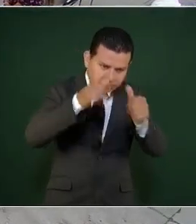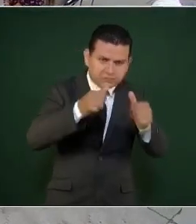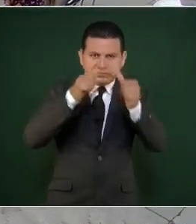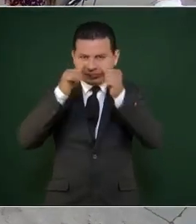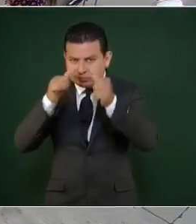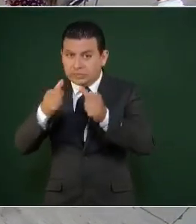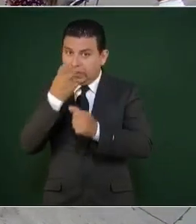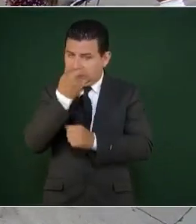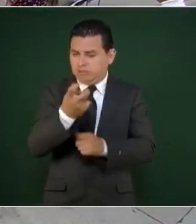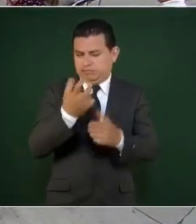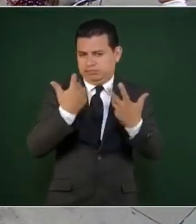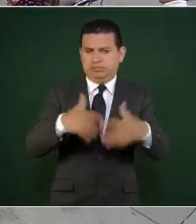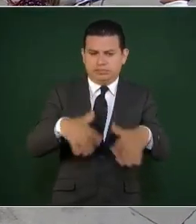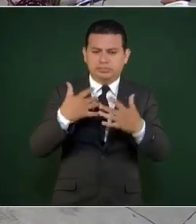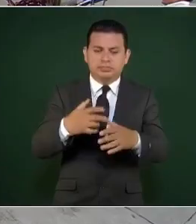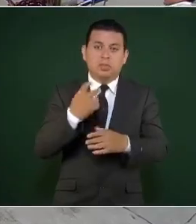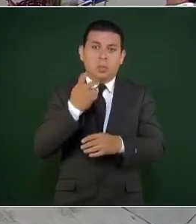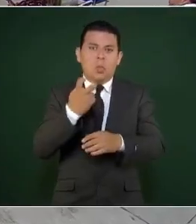Por eso